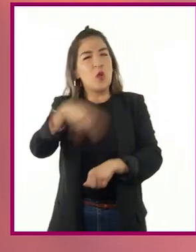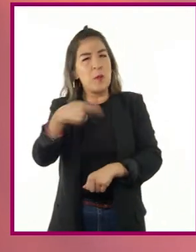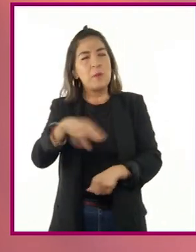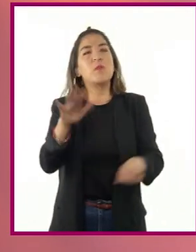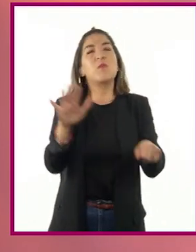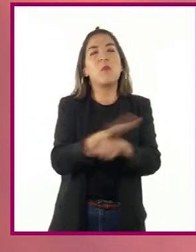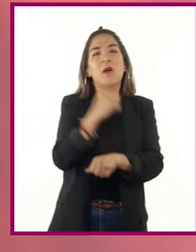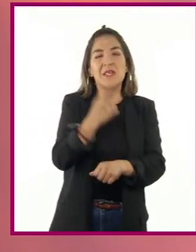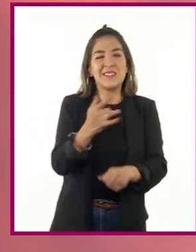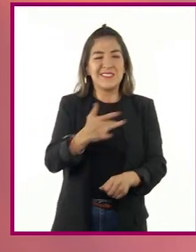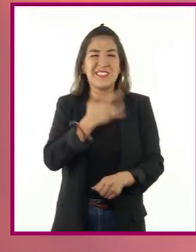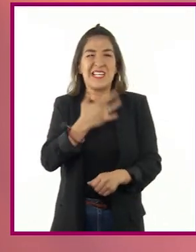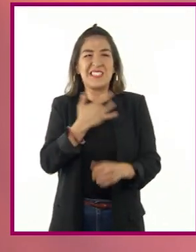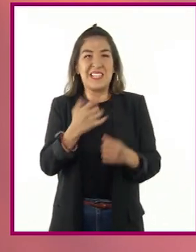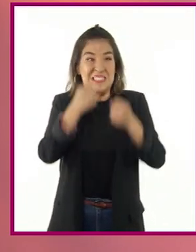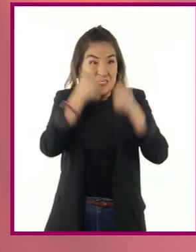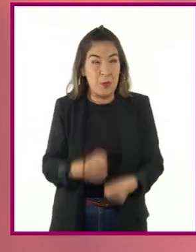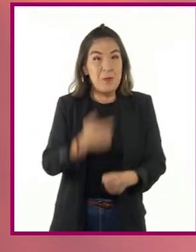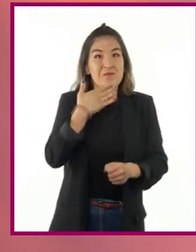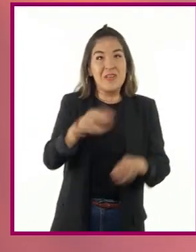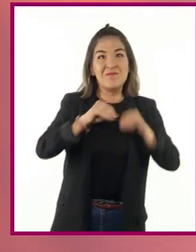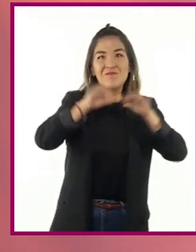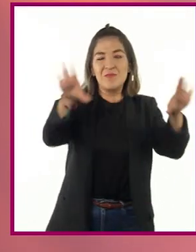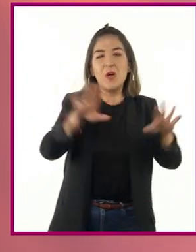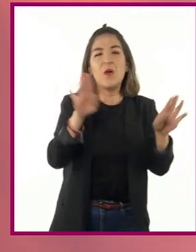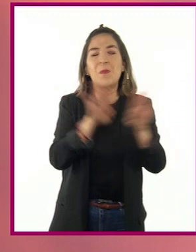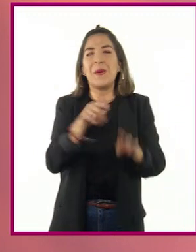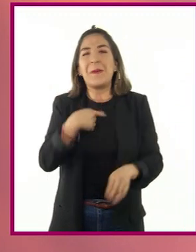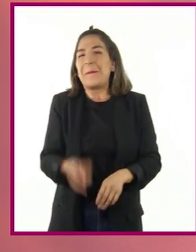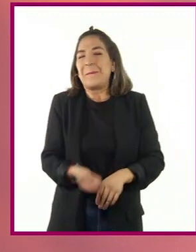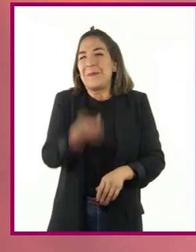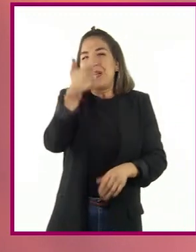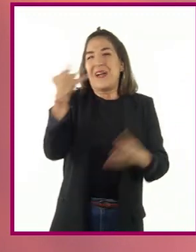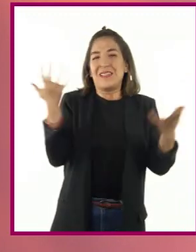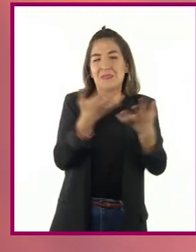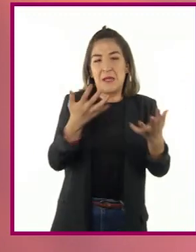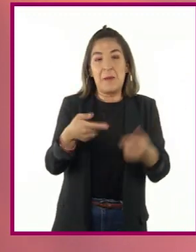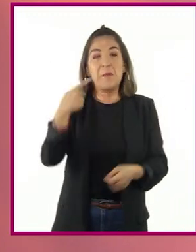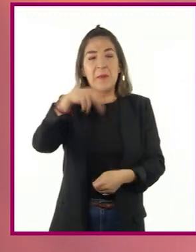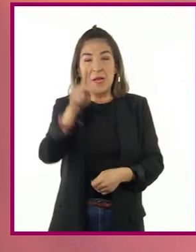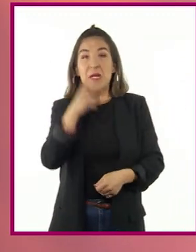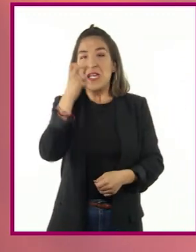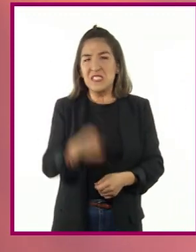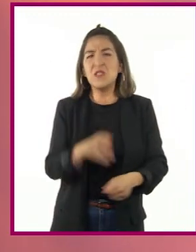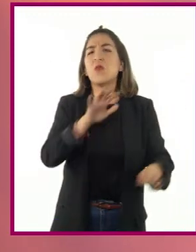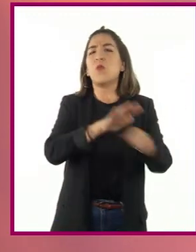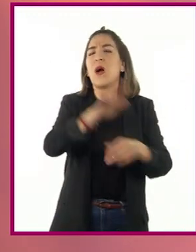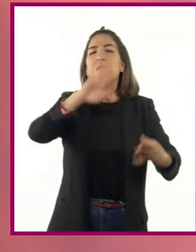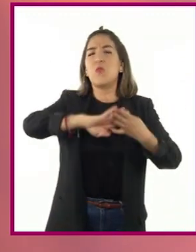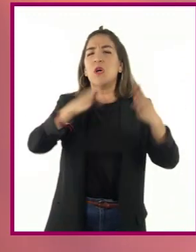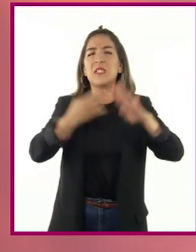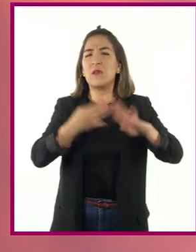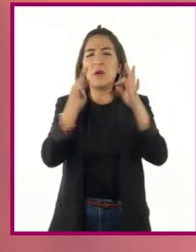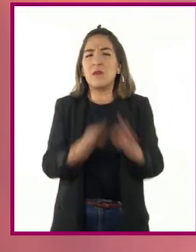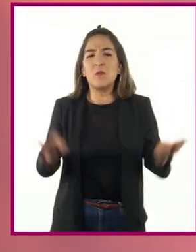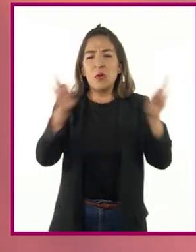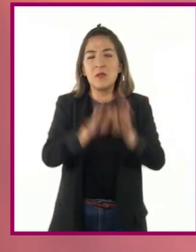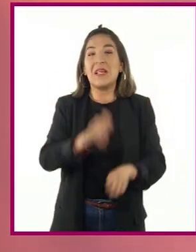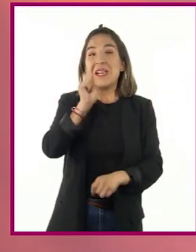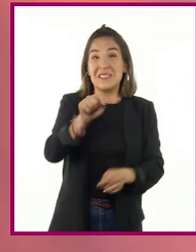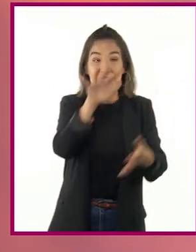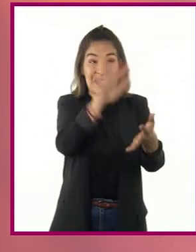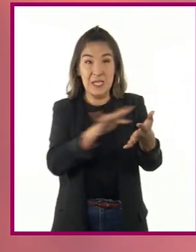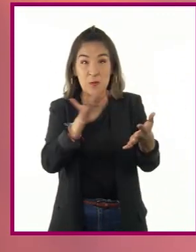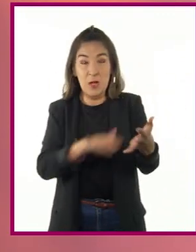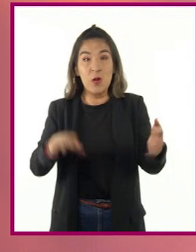porque siente cierta inseguridad al publicar sus primeras obras, pero me parece que uno de los motivos principales es que la literatura